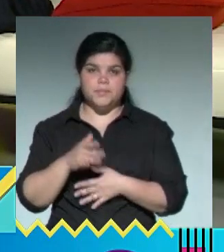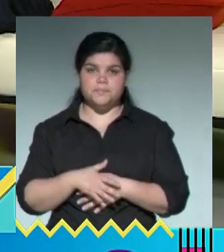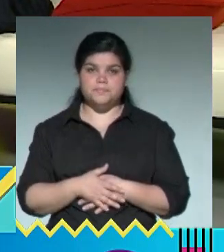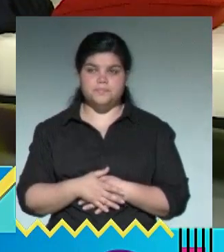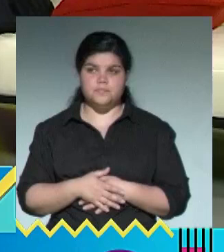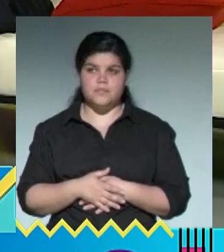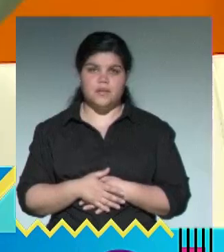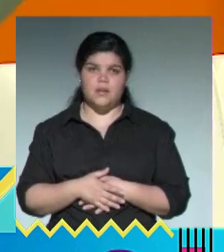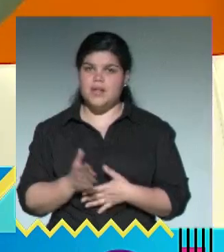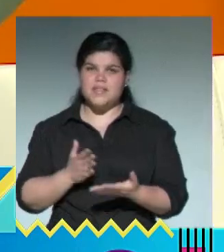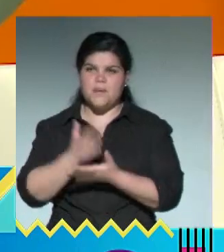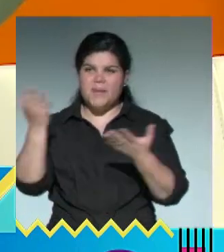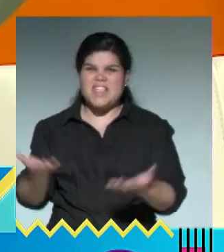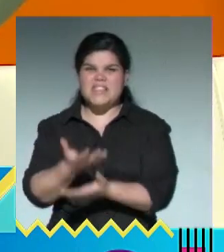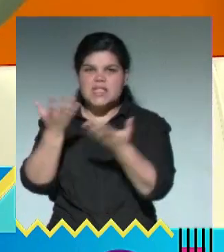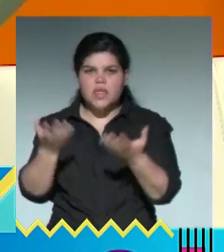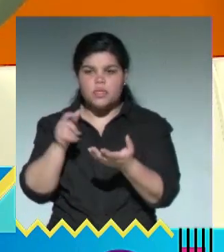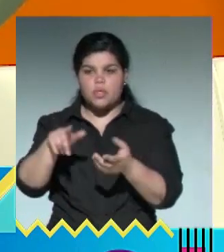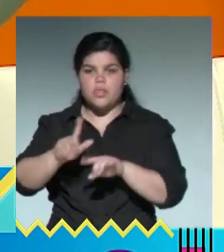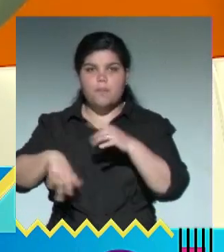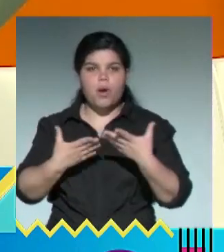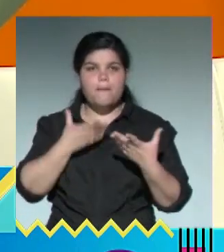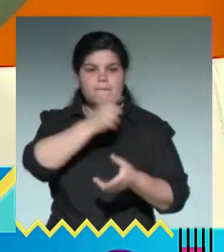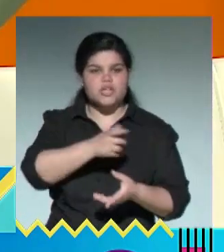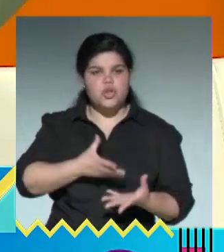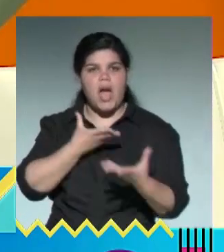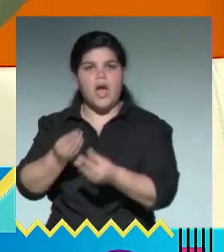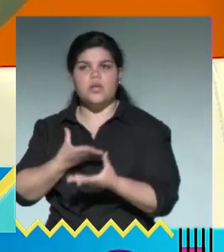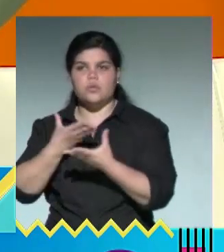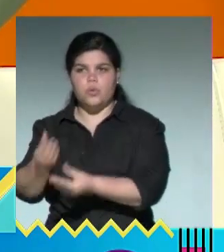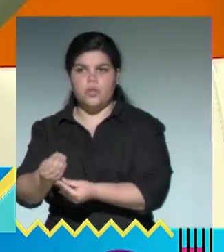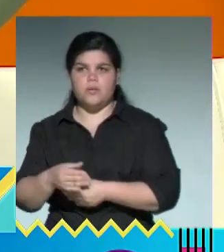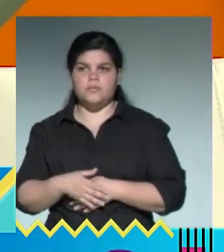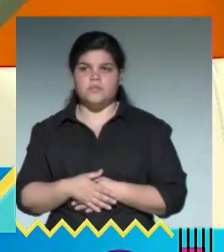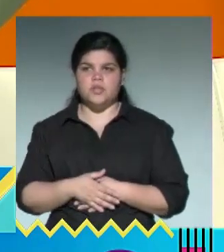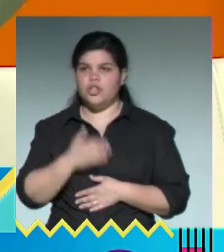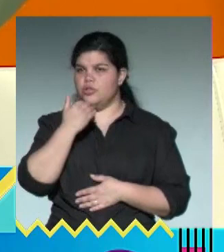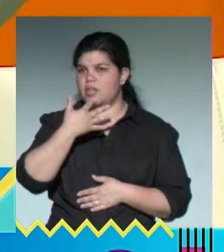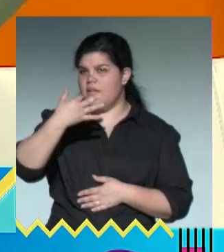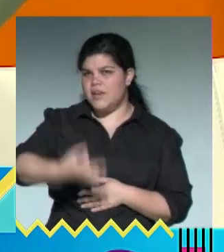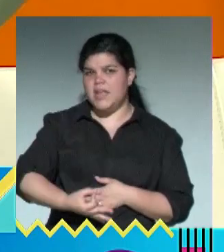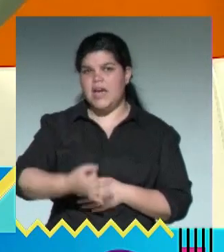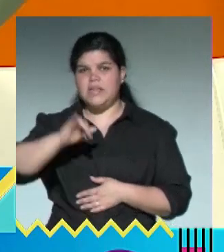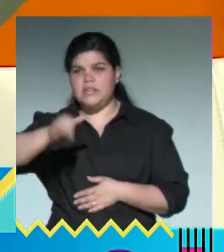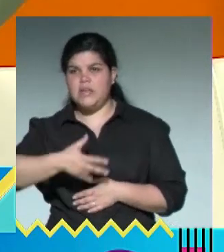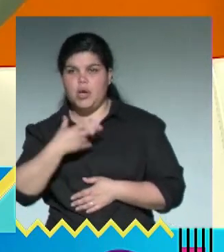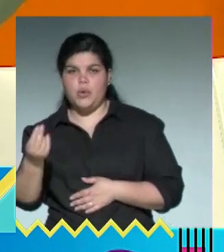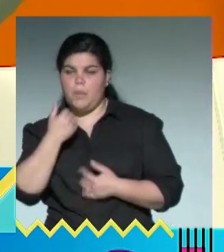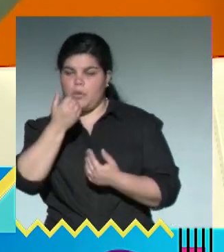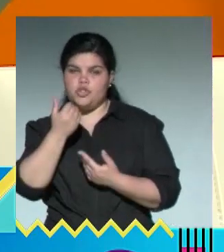genera mucha solidaridad. De hecho, te das cuenta, yo en realidad no sé si fue cierto o no que se habían pedido donaciones,